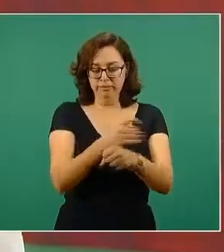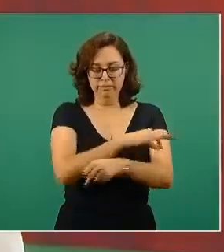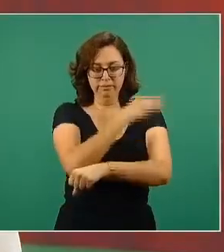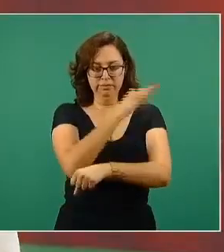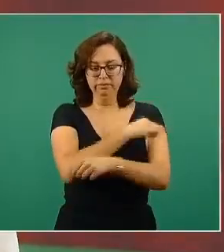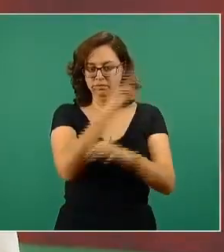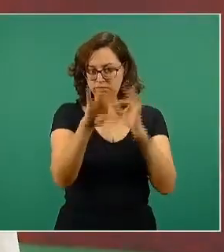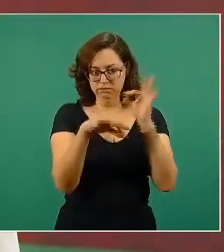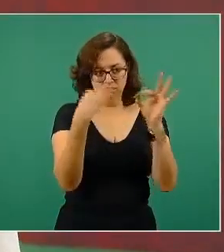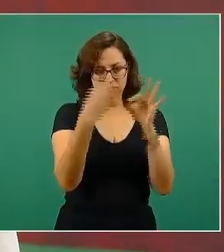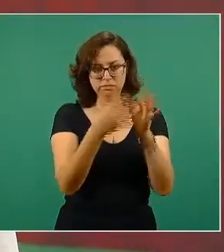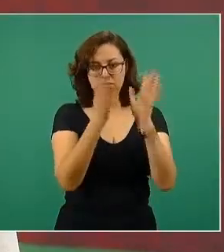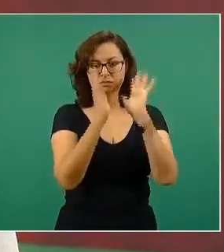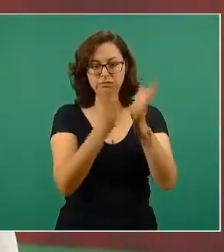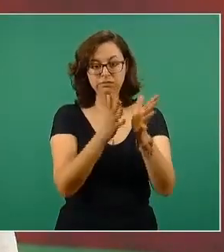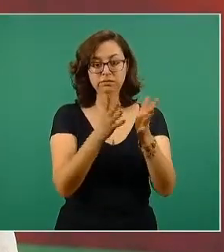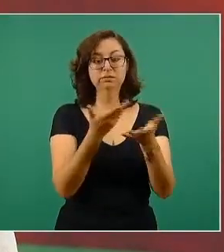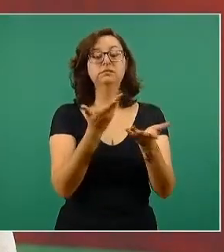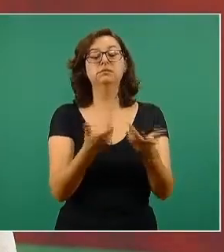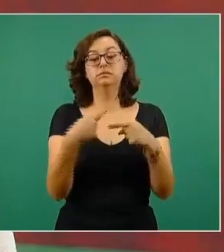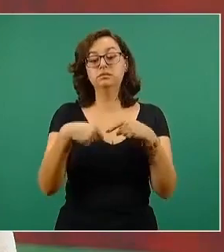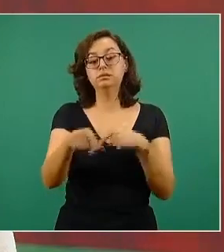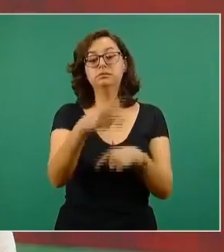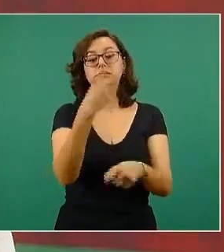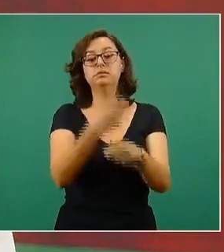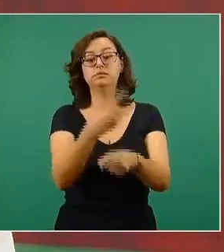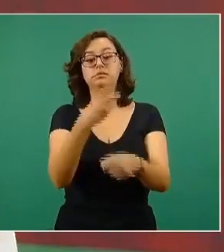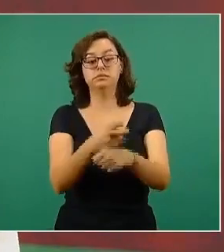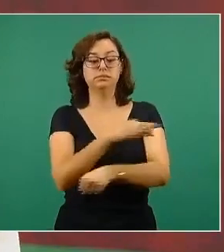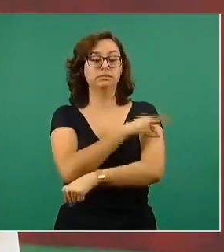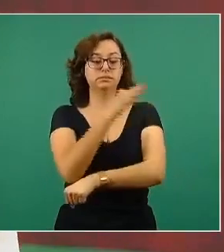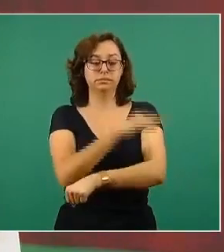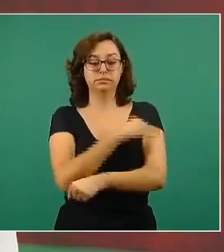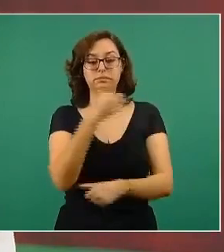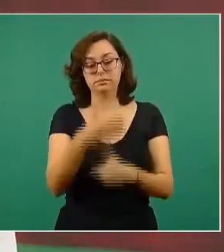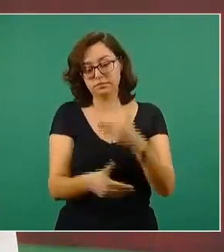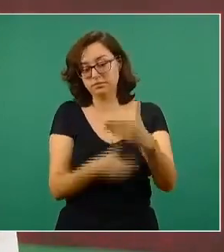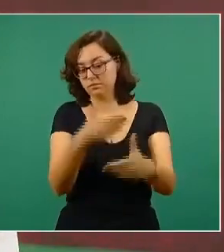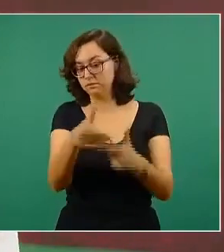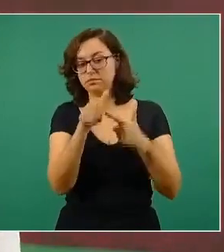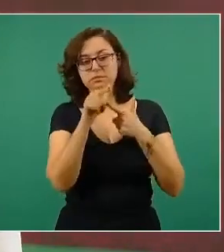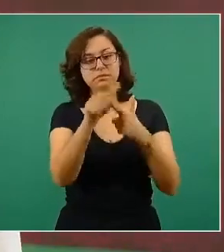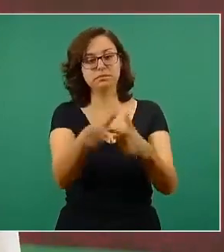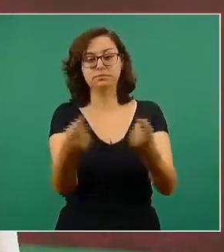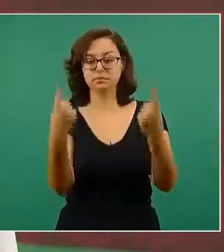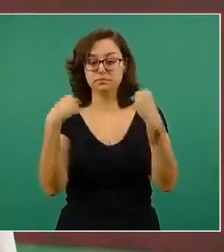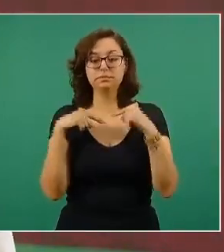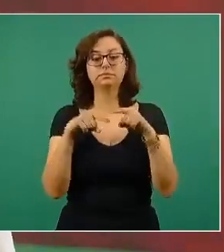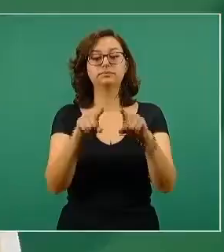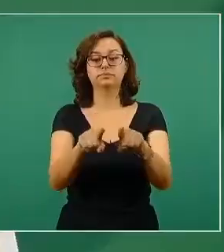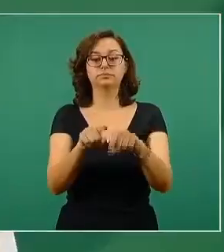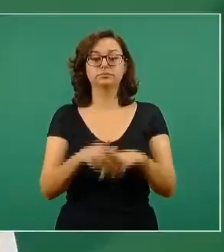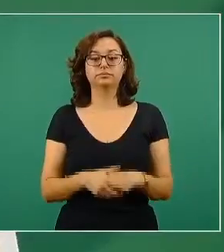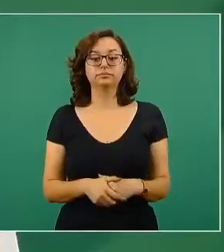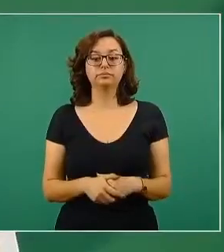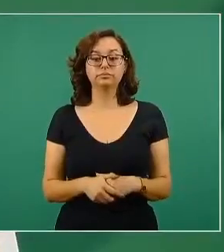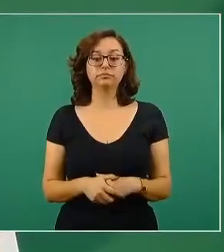continuado la vacunación de adultos mayores de 60 para la segunda dosis y nos